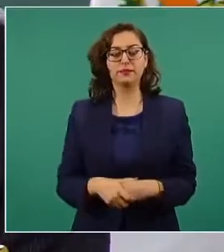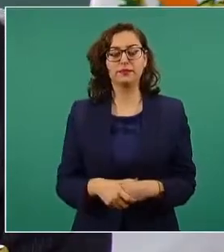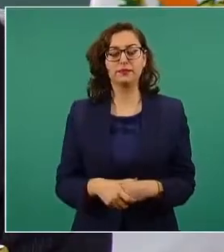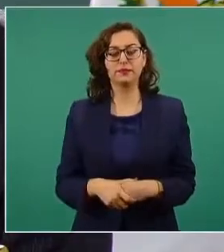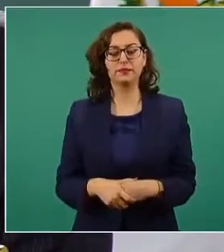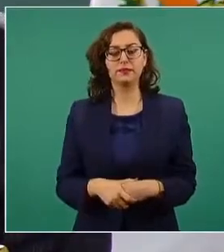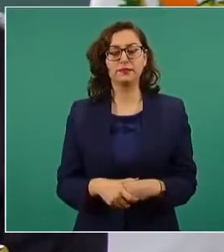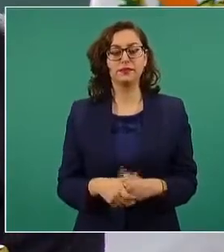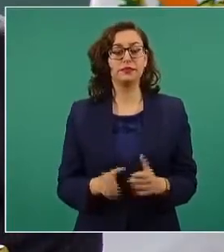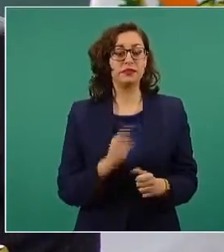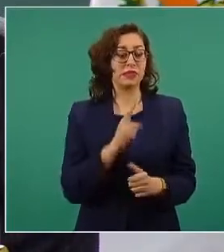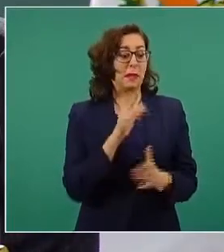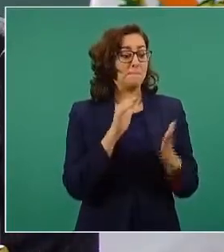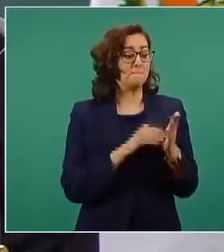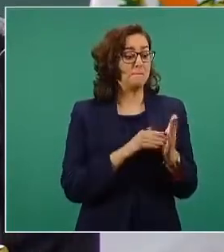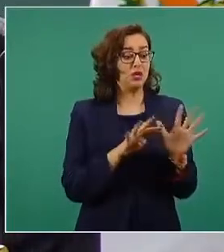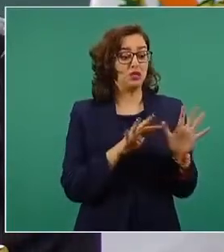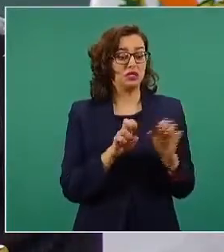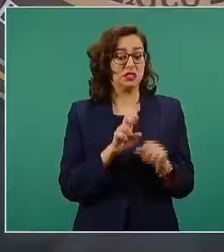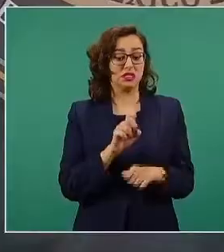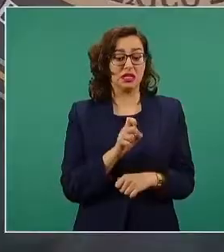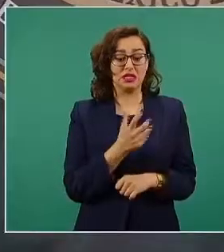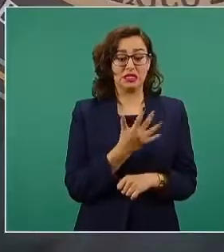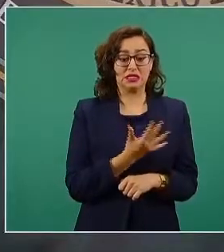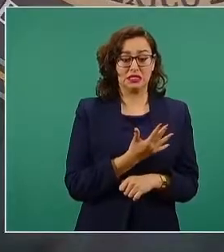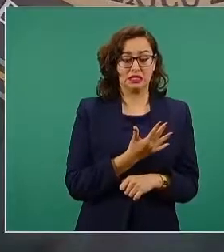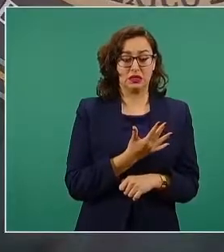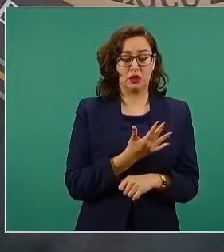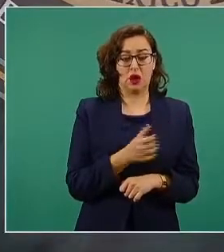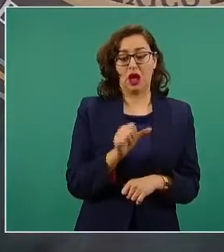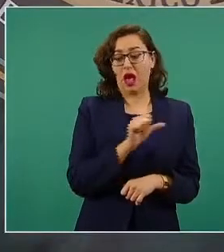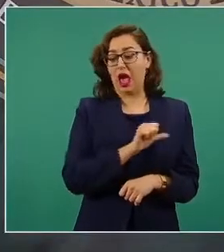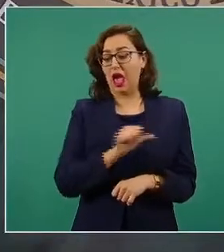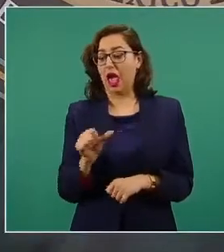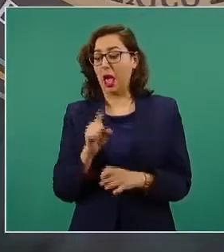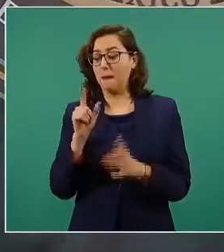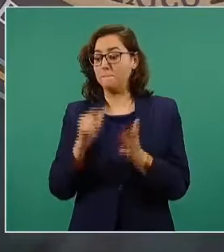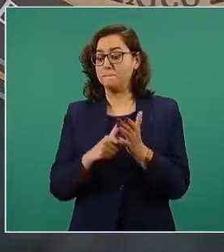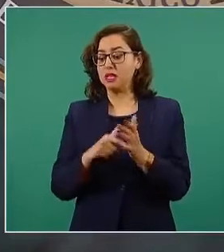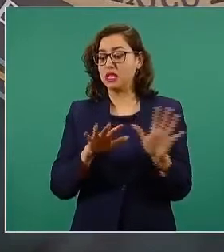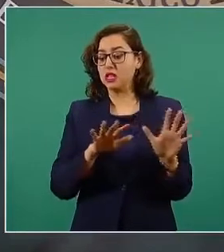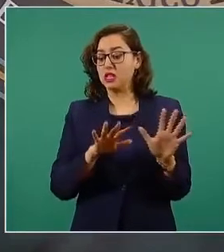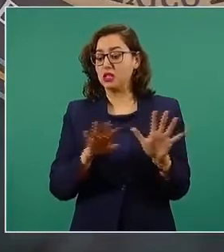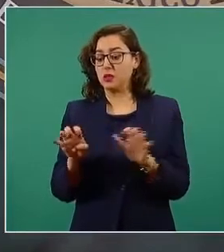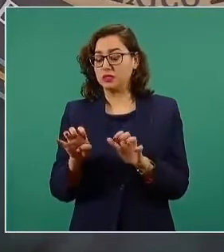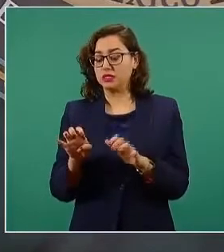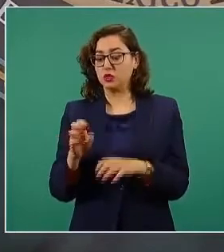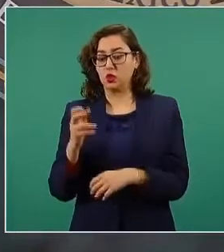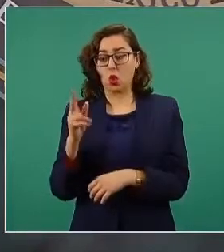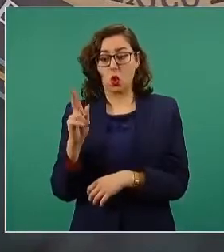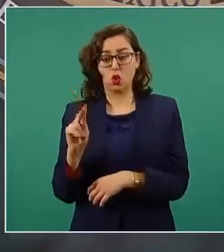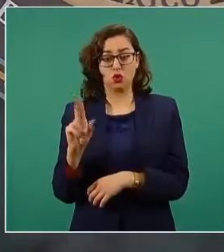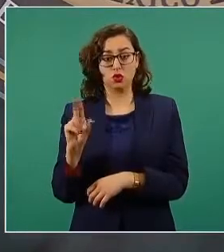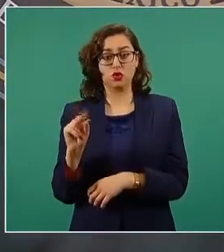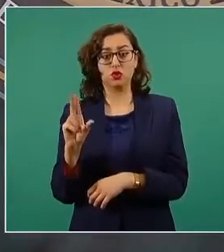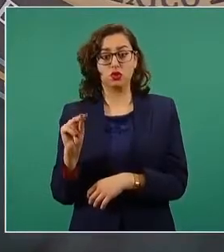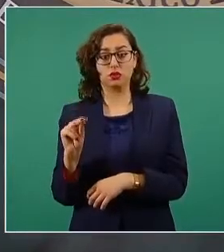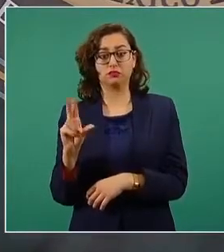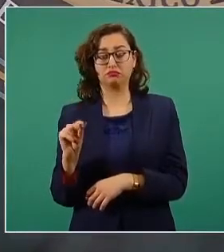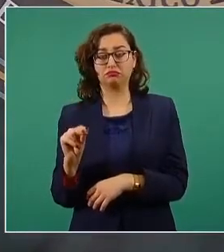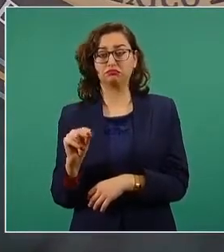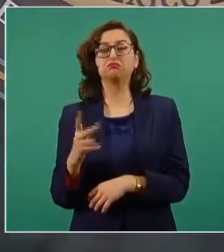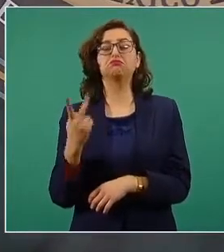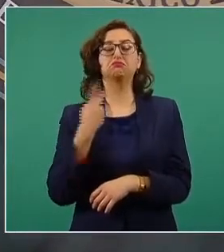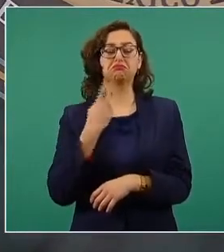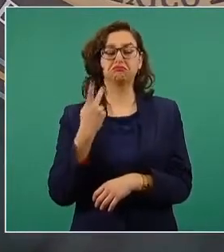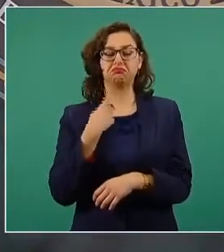Entre 1935 y 1980, a pesar de las inercias